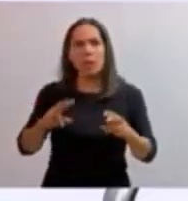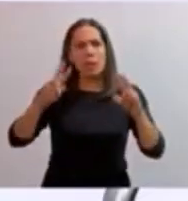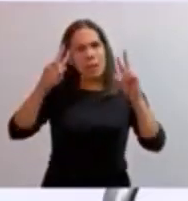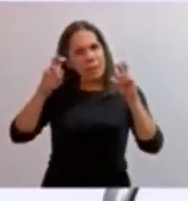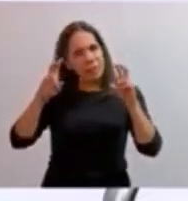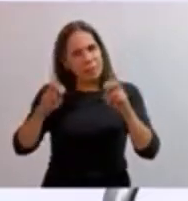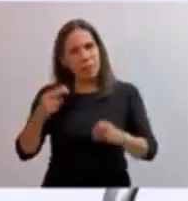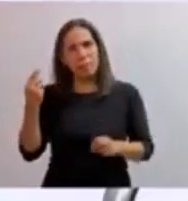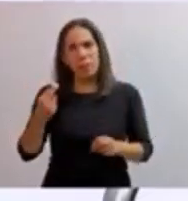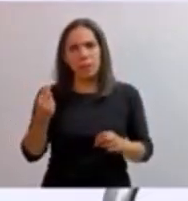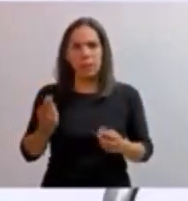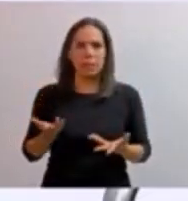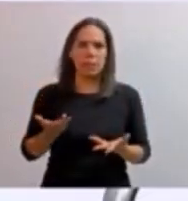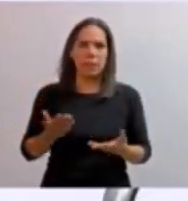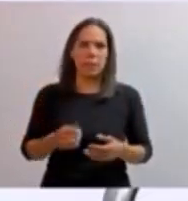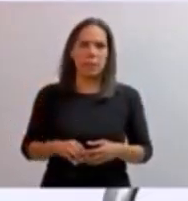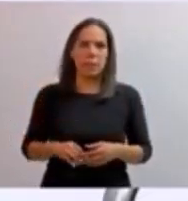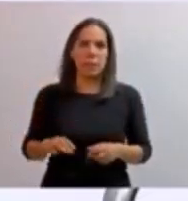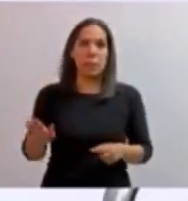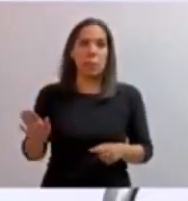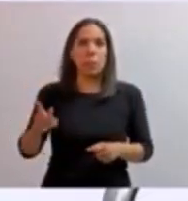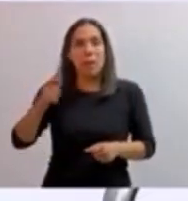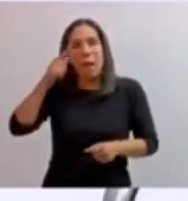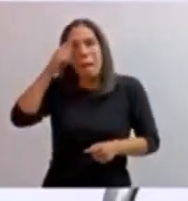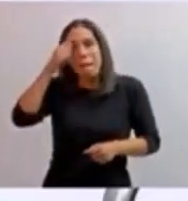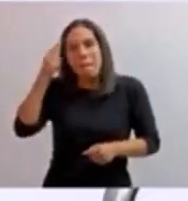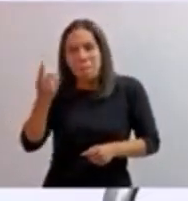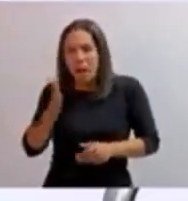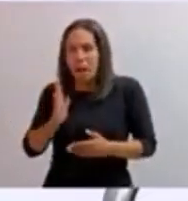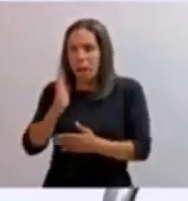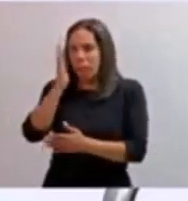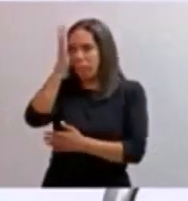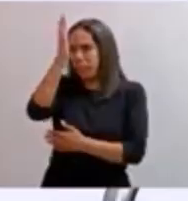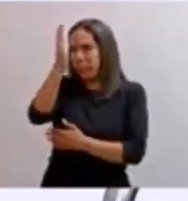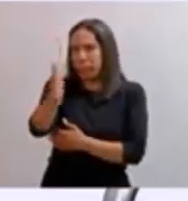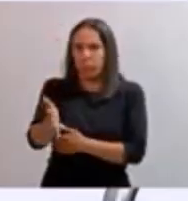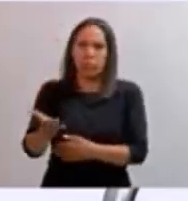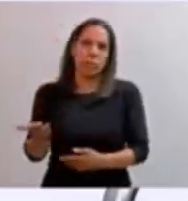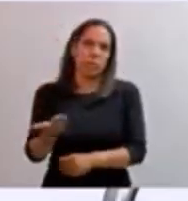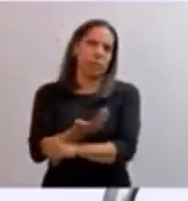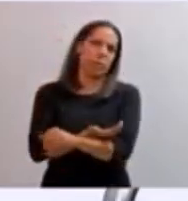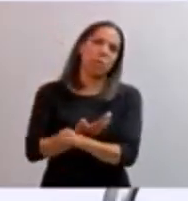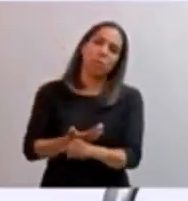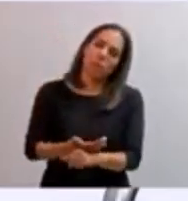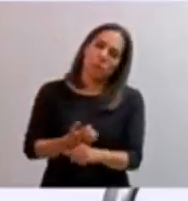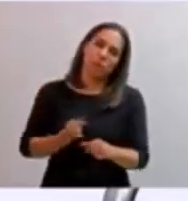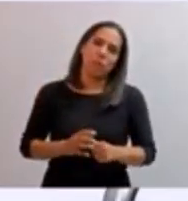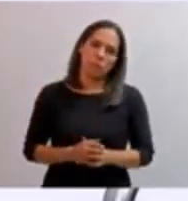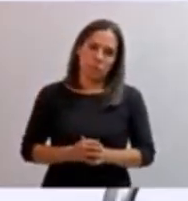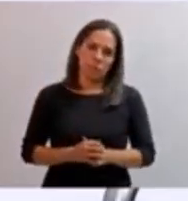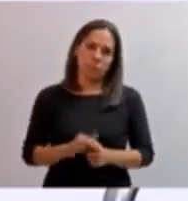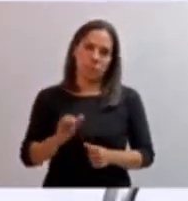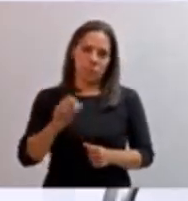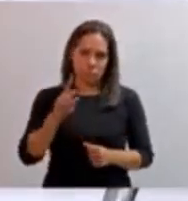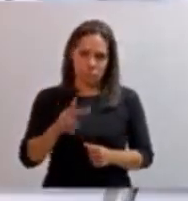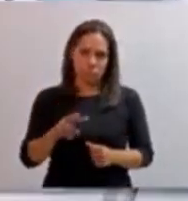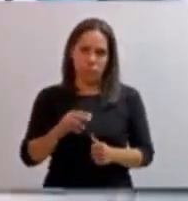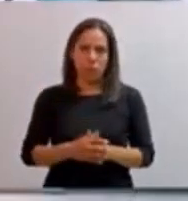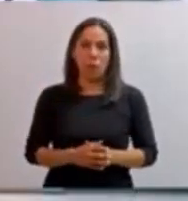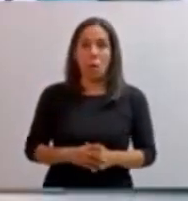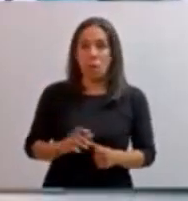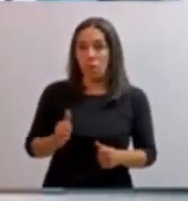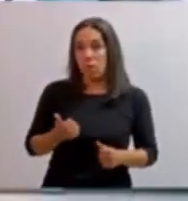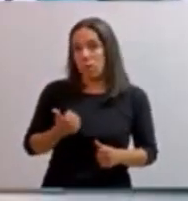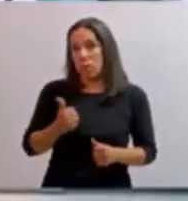brindar a la maestra? En una observación es muy interesante que partamos de aquello que es bueno, reconocer el